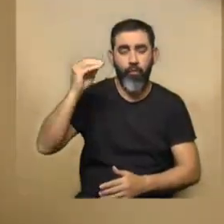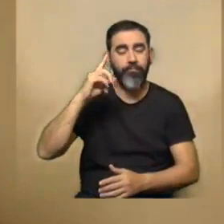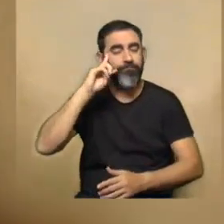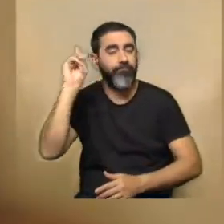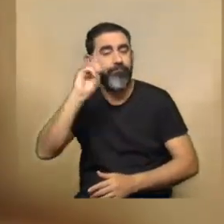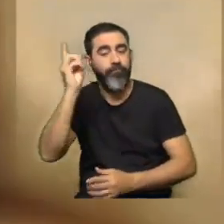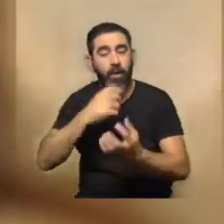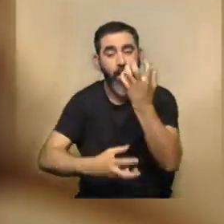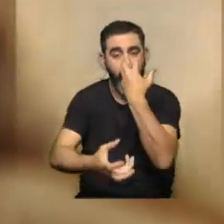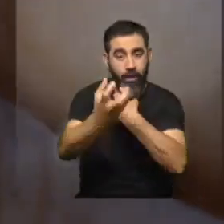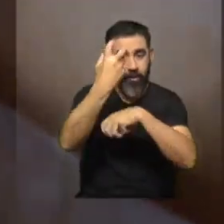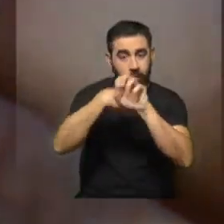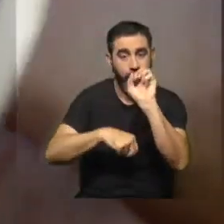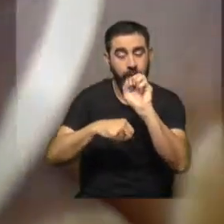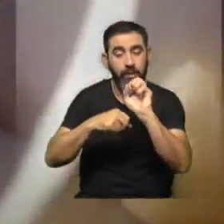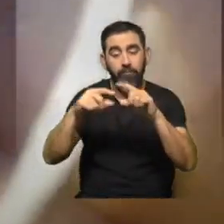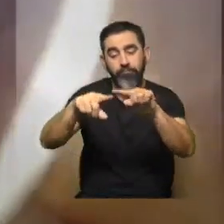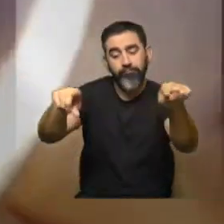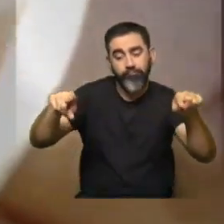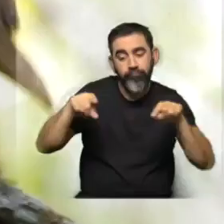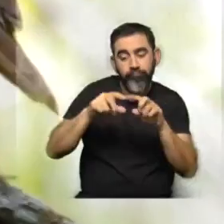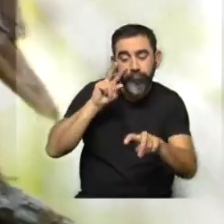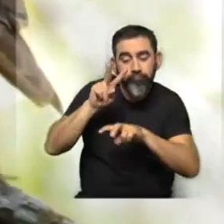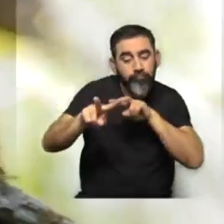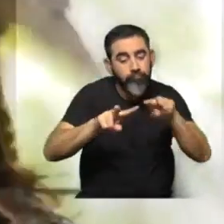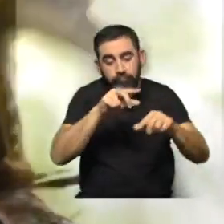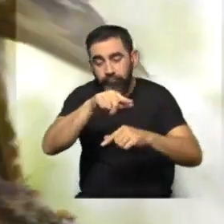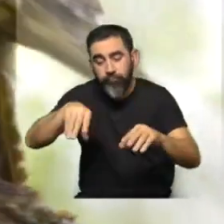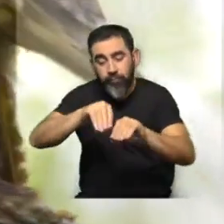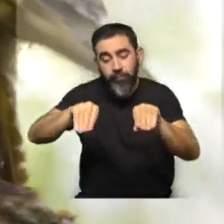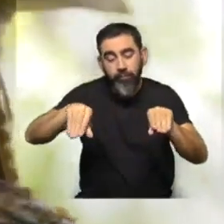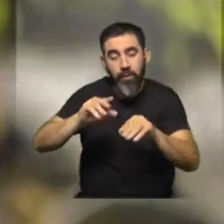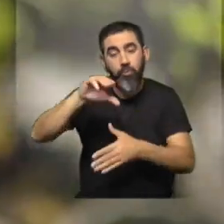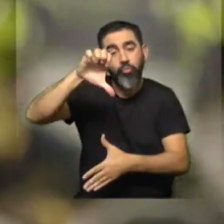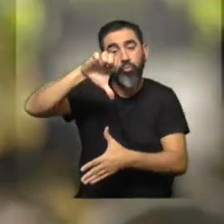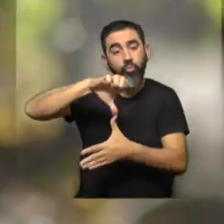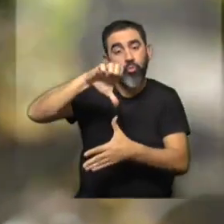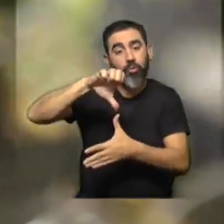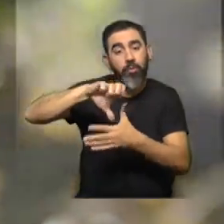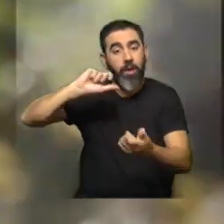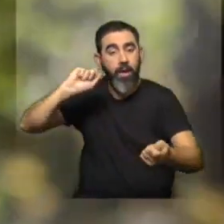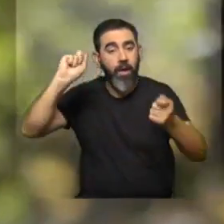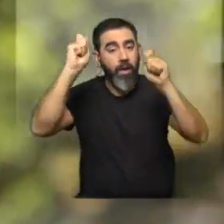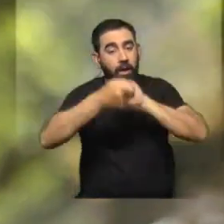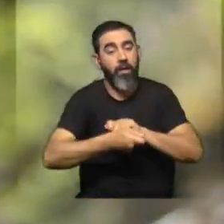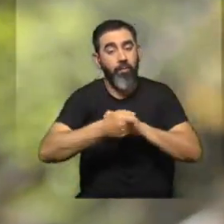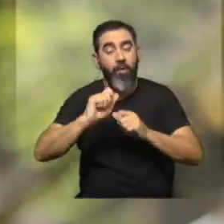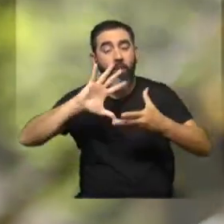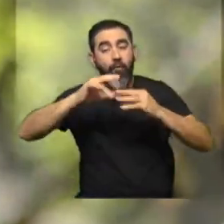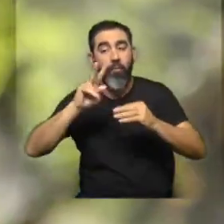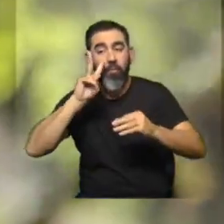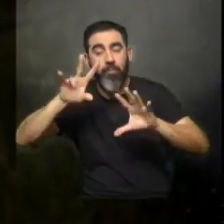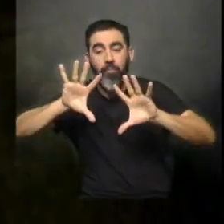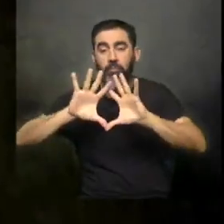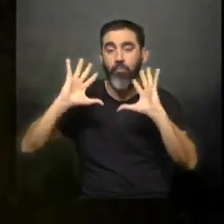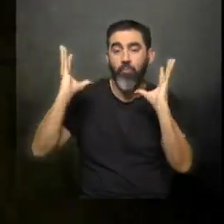sabía que los animales y los fósiles que comenzaría a ver en estas tierras de Sudamérica cambiarían mi forma de ver el mundo.